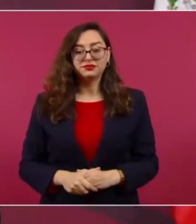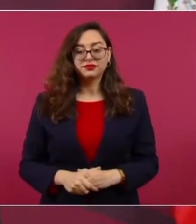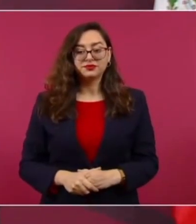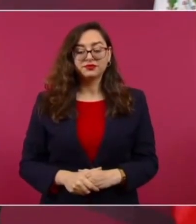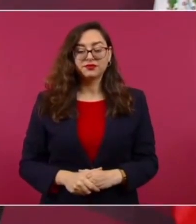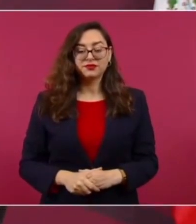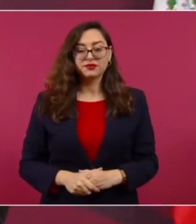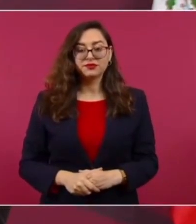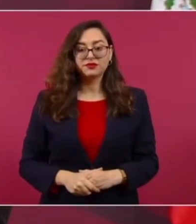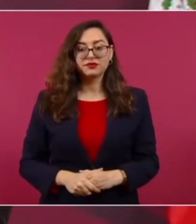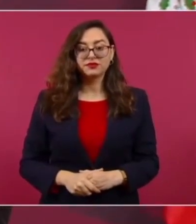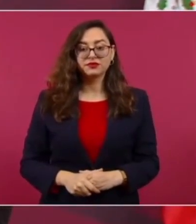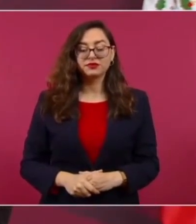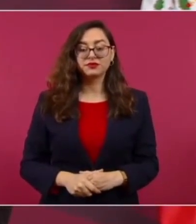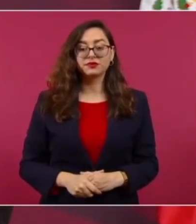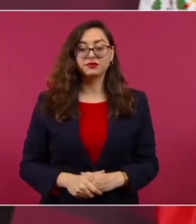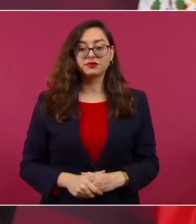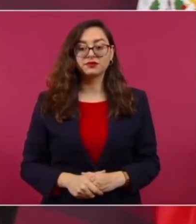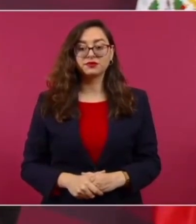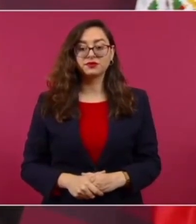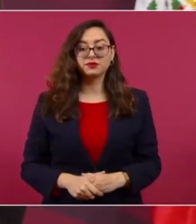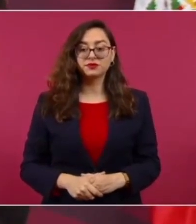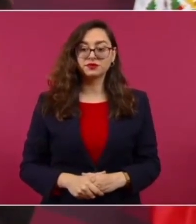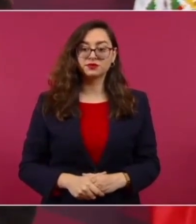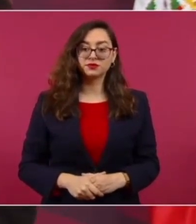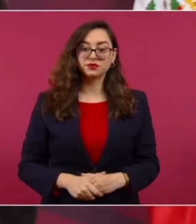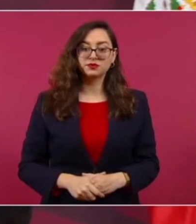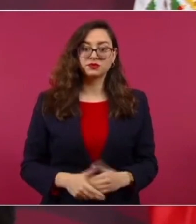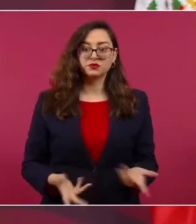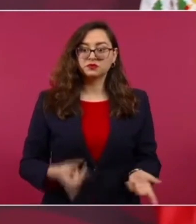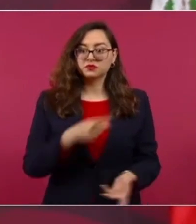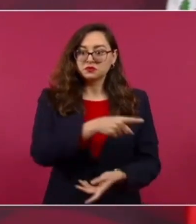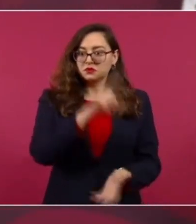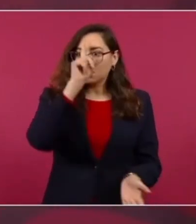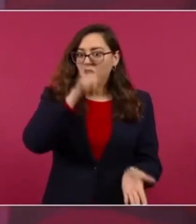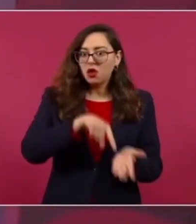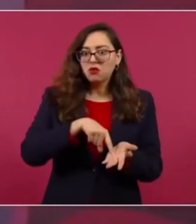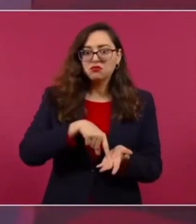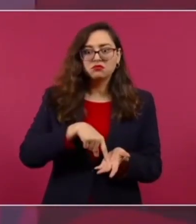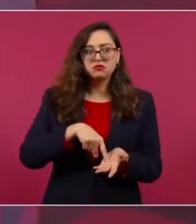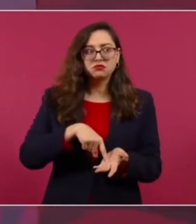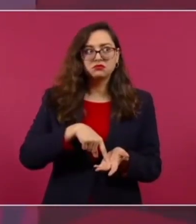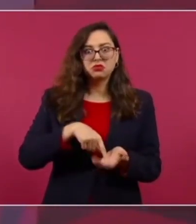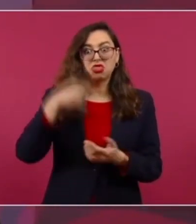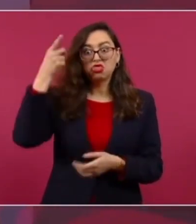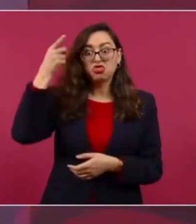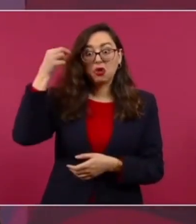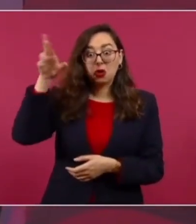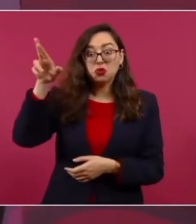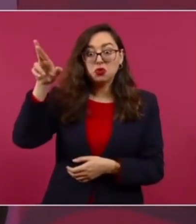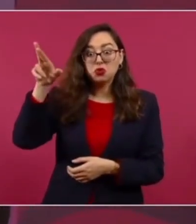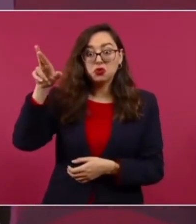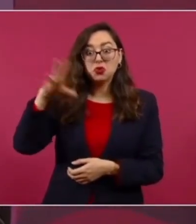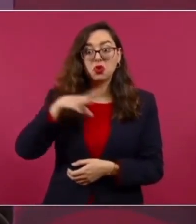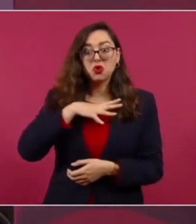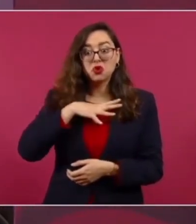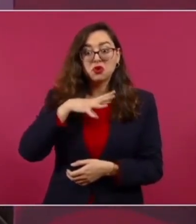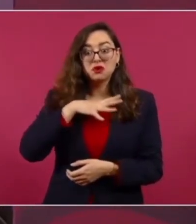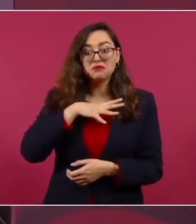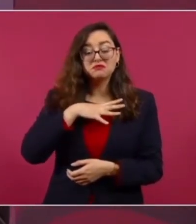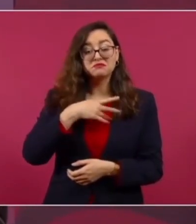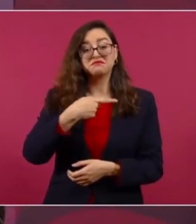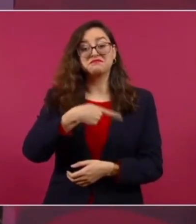Porque él está, creo que doctorado, y es un